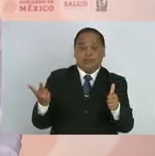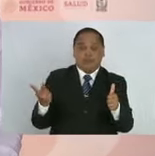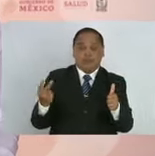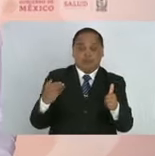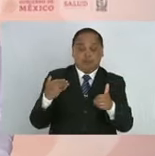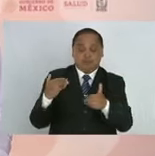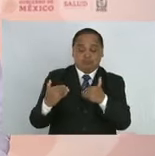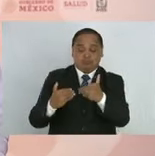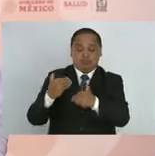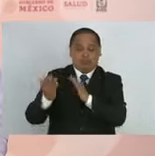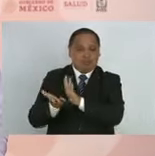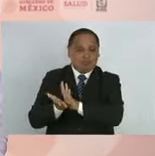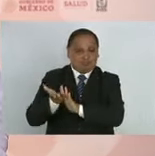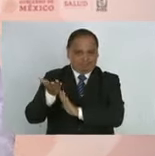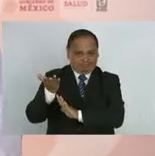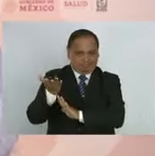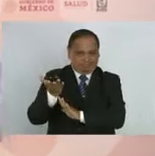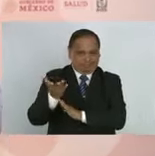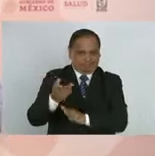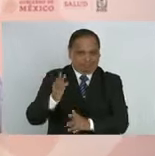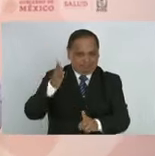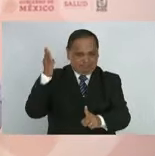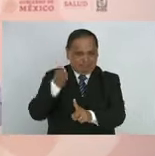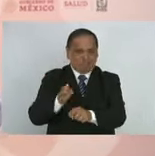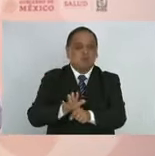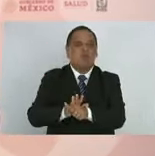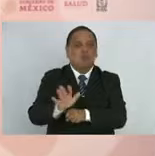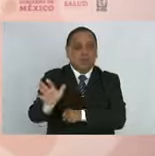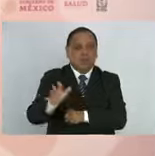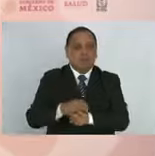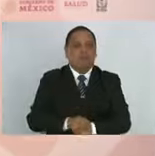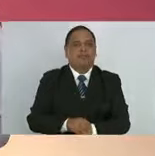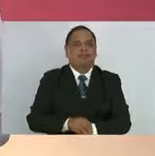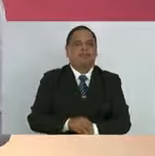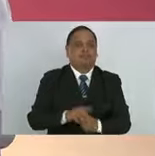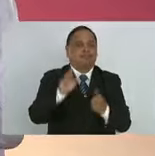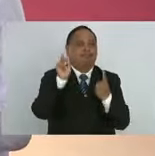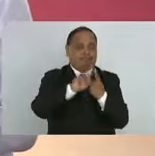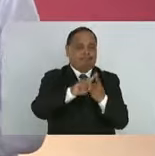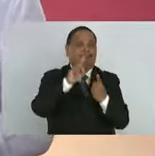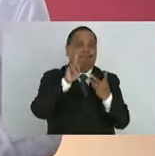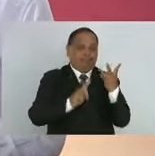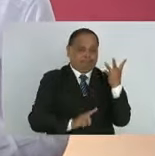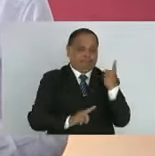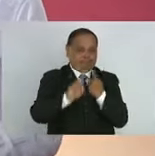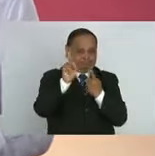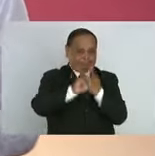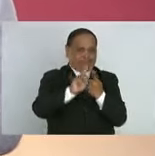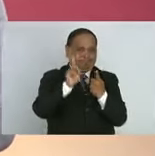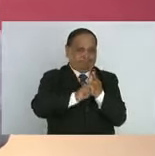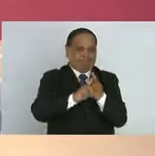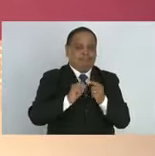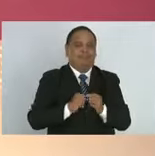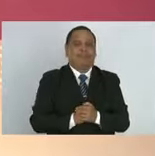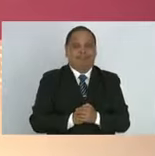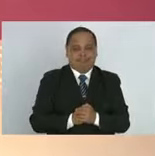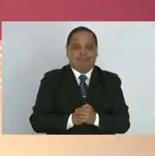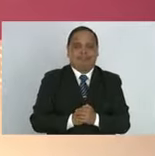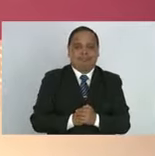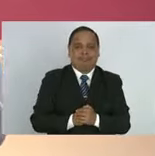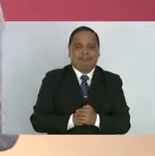se procura? En primer lugar, que tengamos